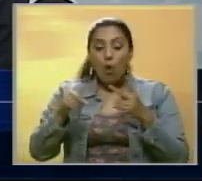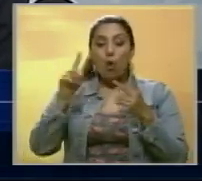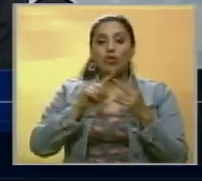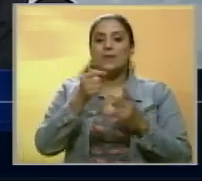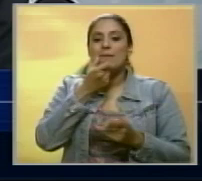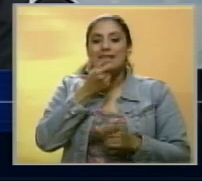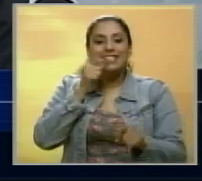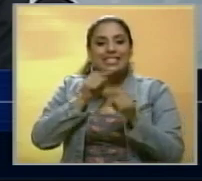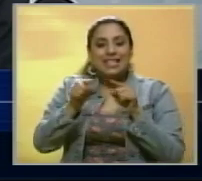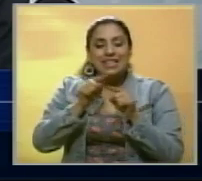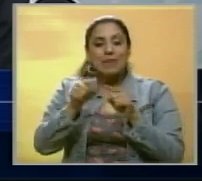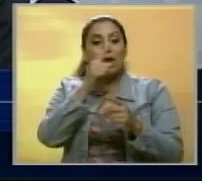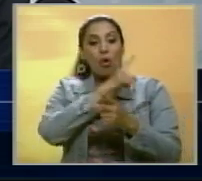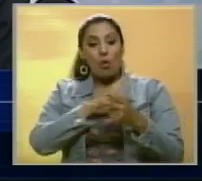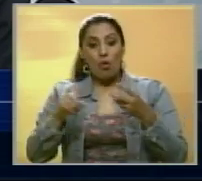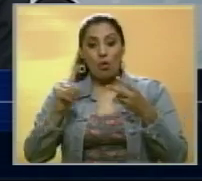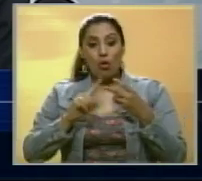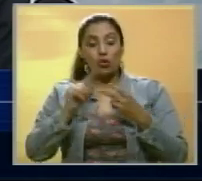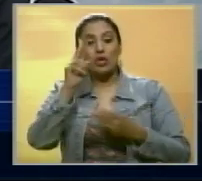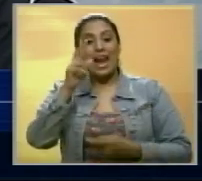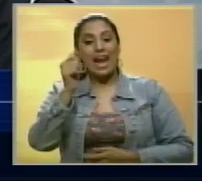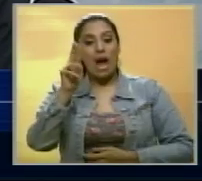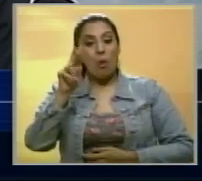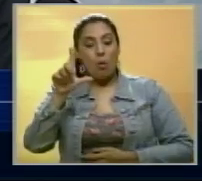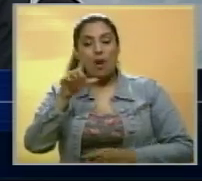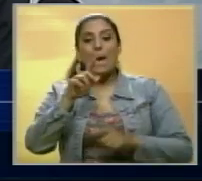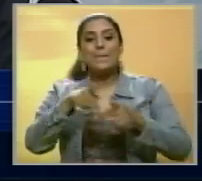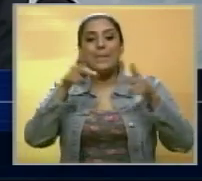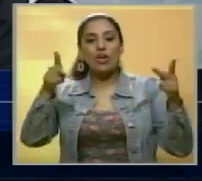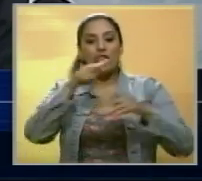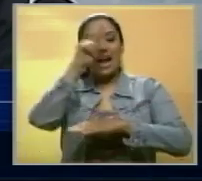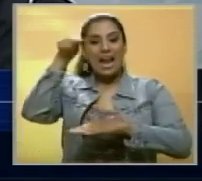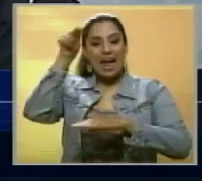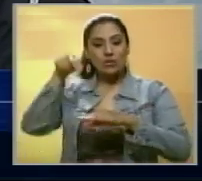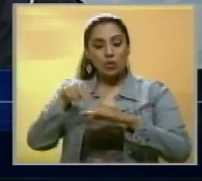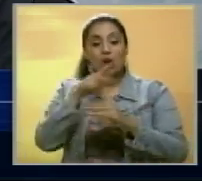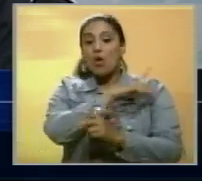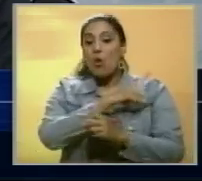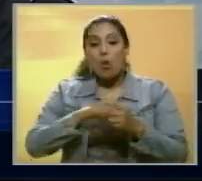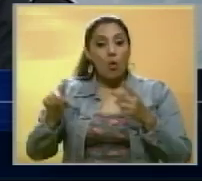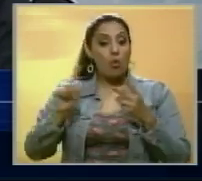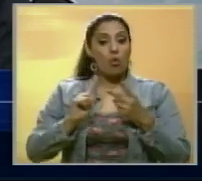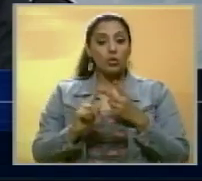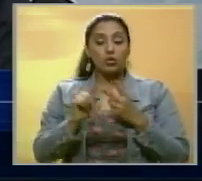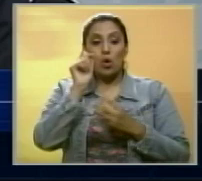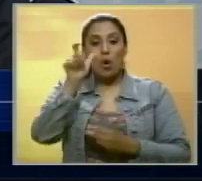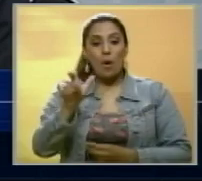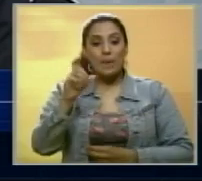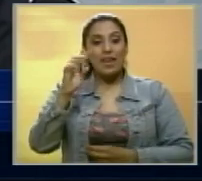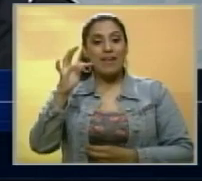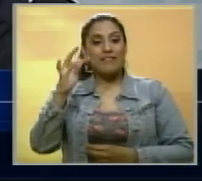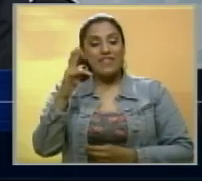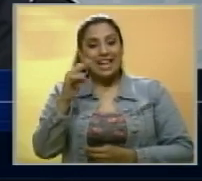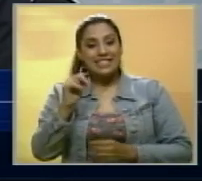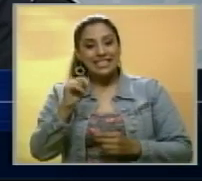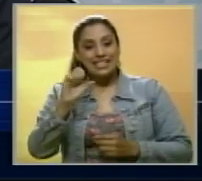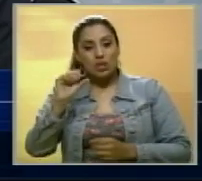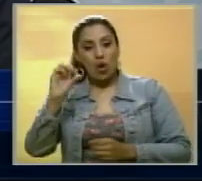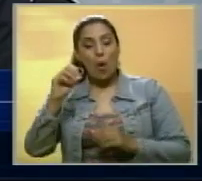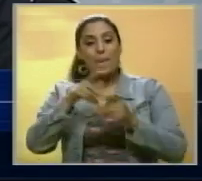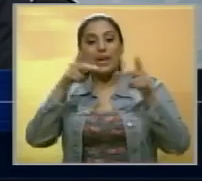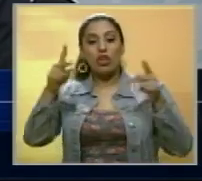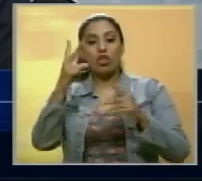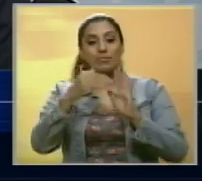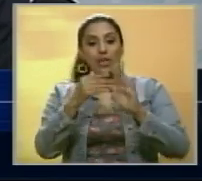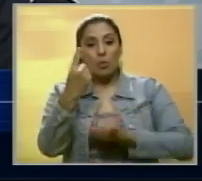Pitazo, Raúl Romero y Daniel Mejías del Nacional, Francisco Brusco 2001, Felipe Romero